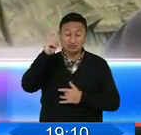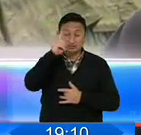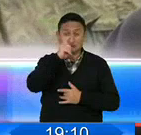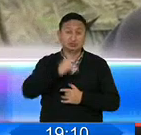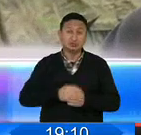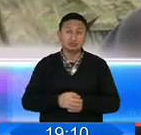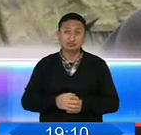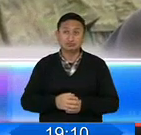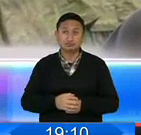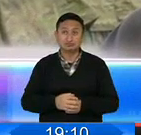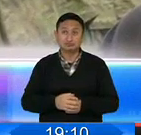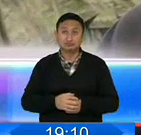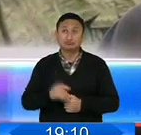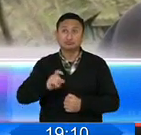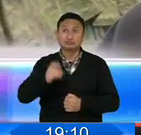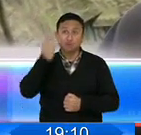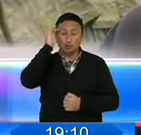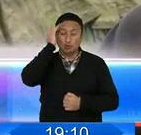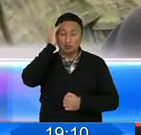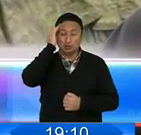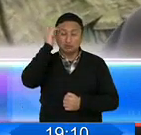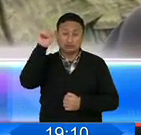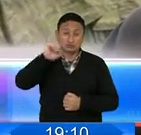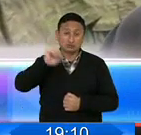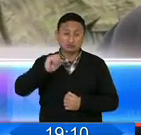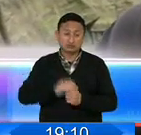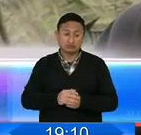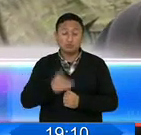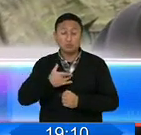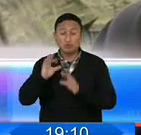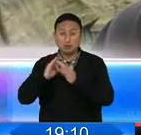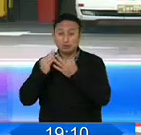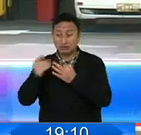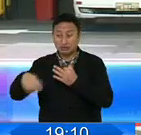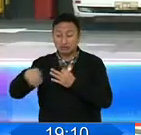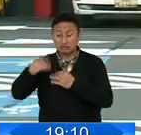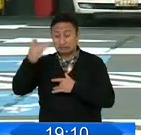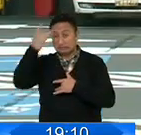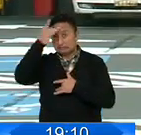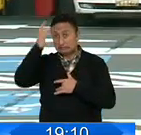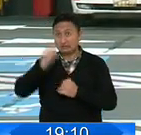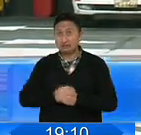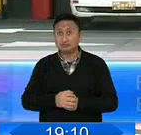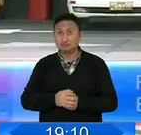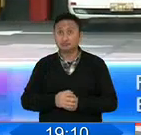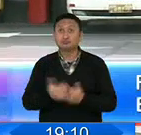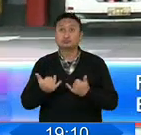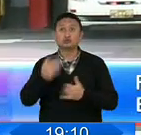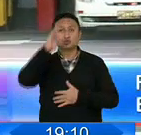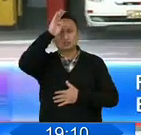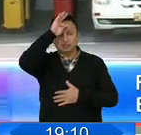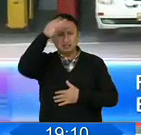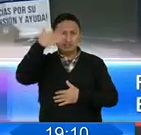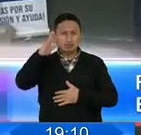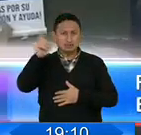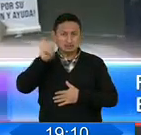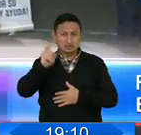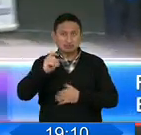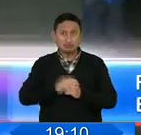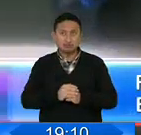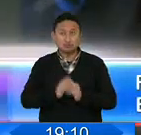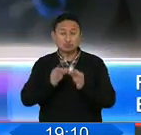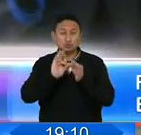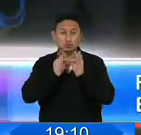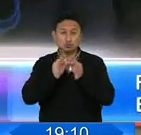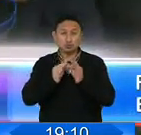entonces sí estoy preocupado un poco porque familiares sí están infectados. Frente a la alta demanda en el hospital se harán adecuaciones y una